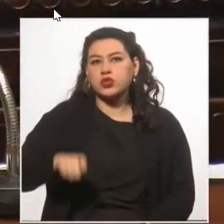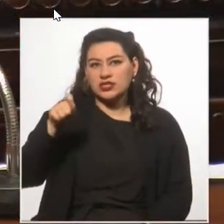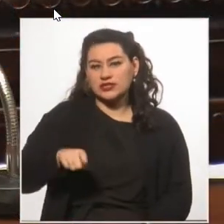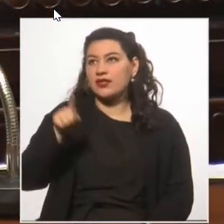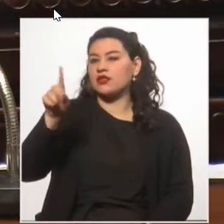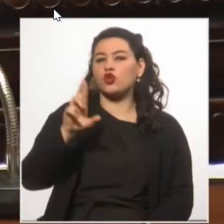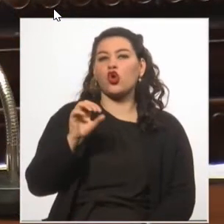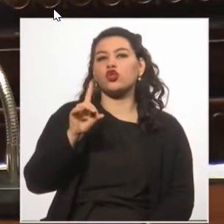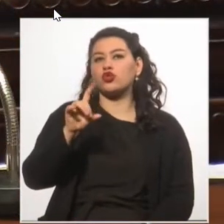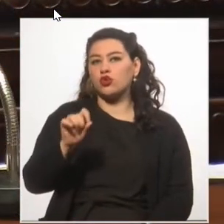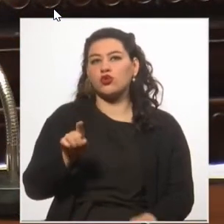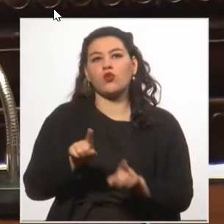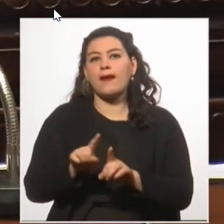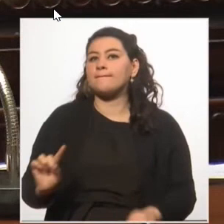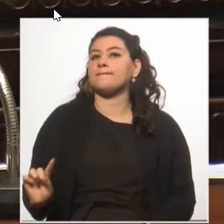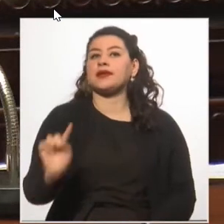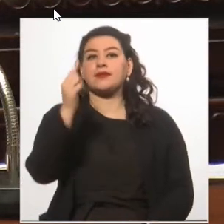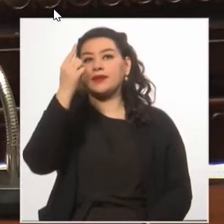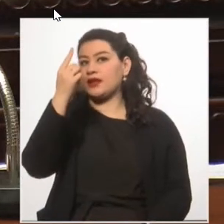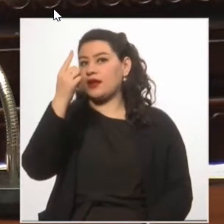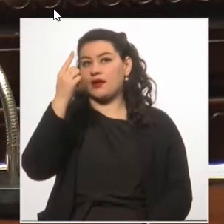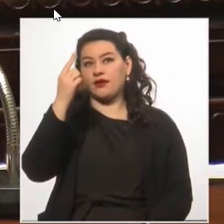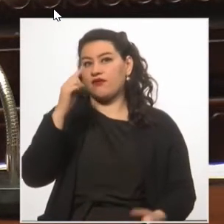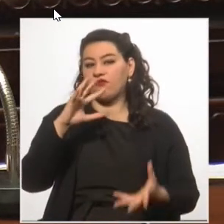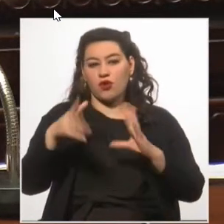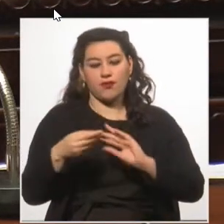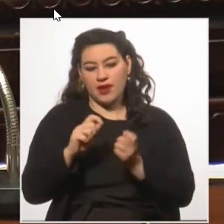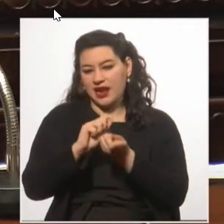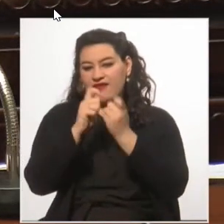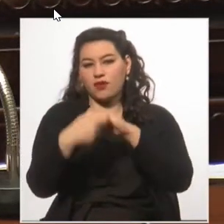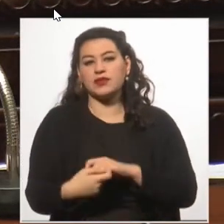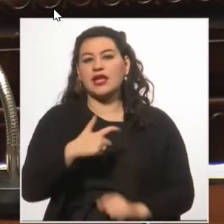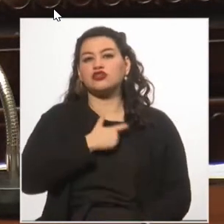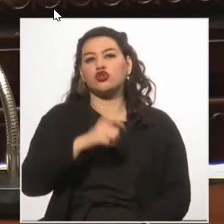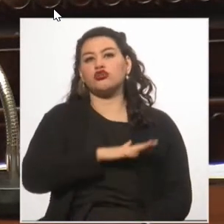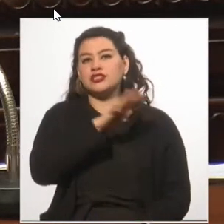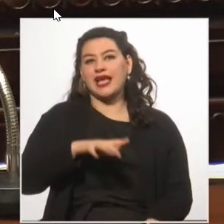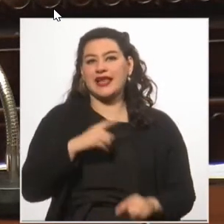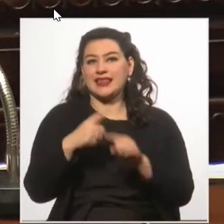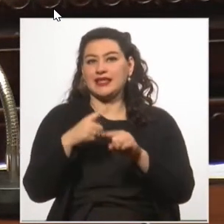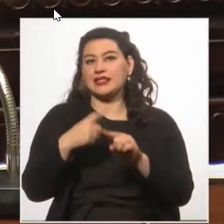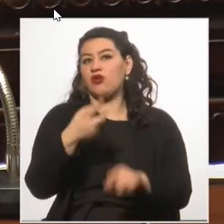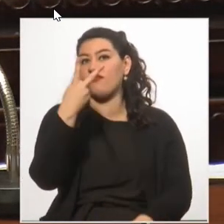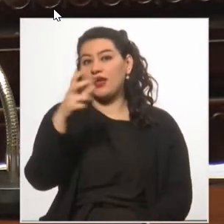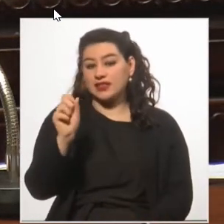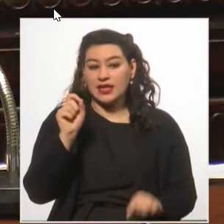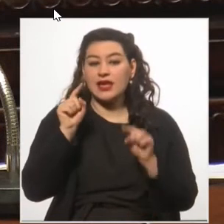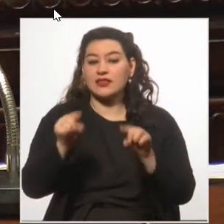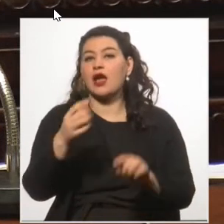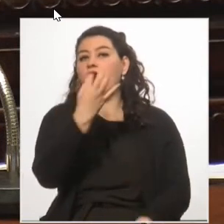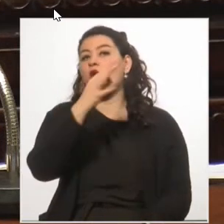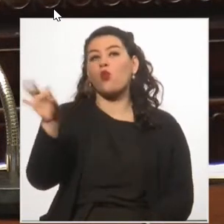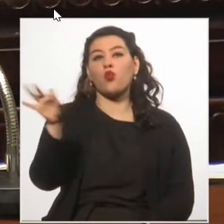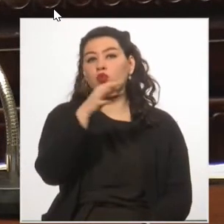maestro lo ubicaba en la primera fila de los reformistas sociales del siglo XX. Esta es la